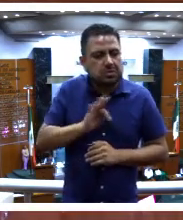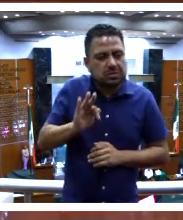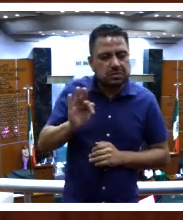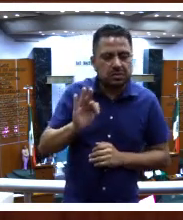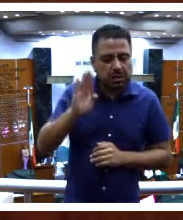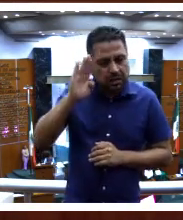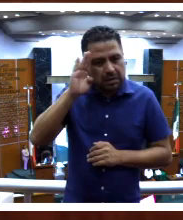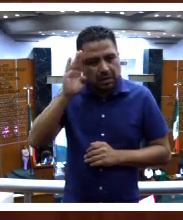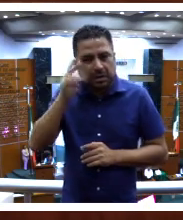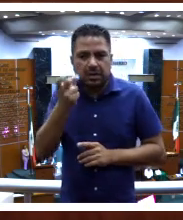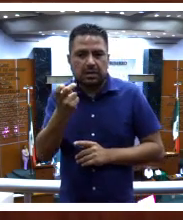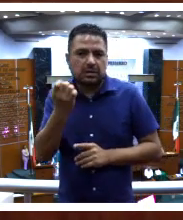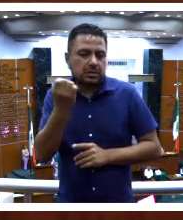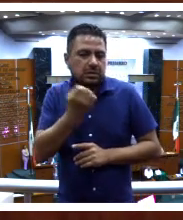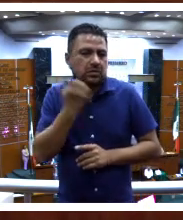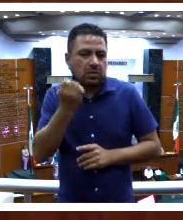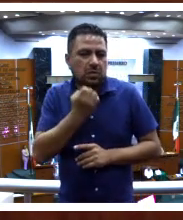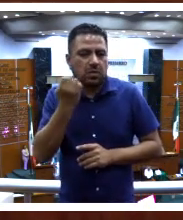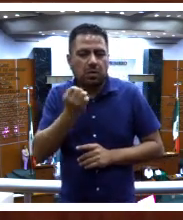que estos alumnos se pasaron a la